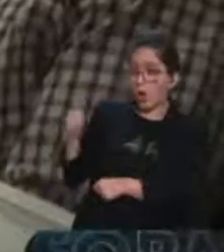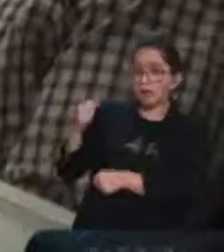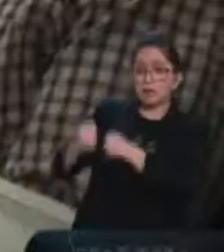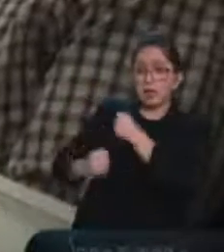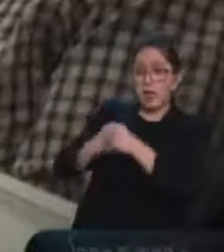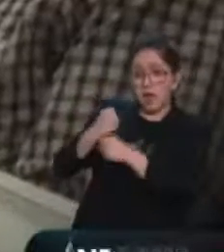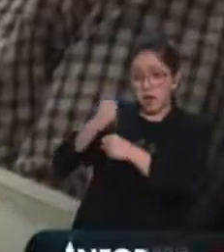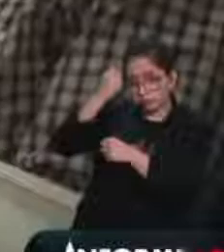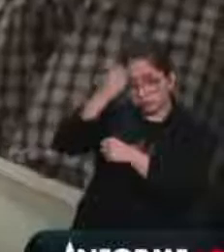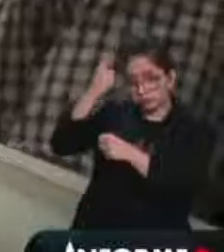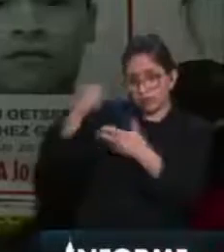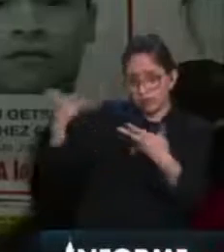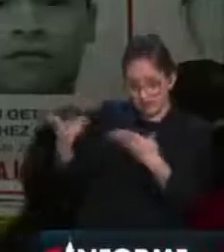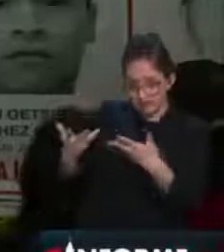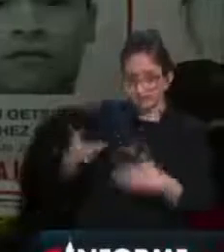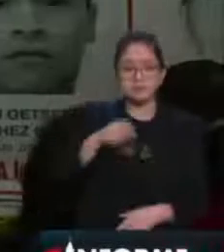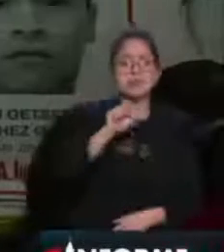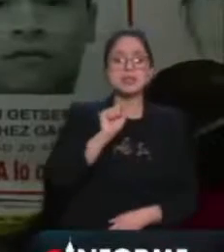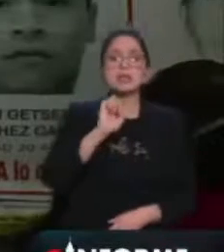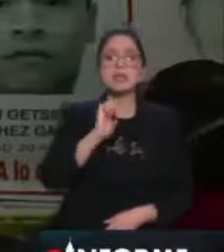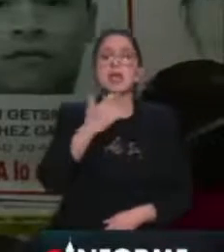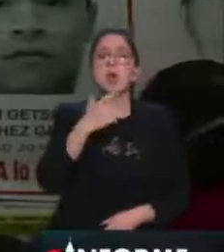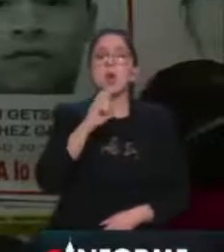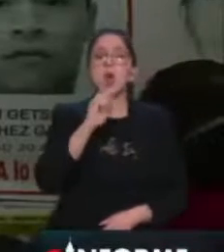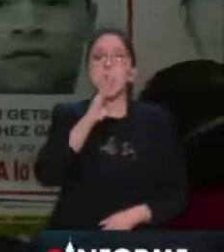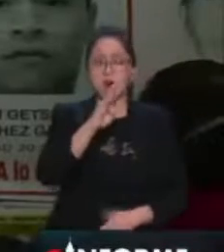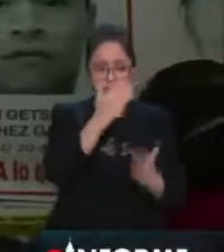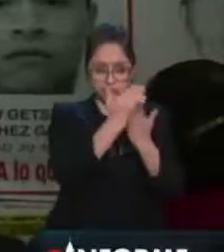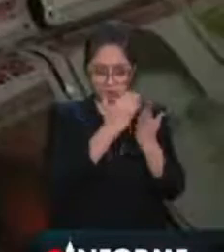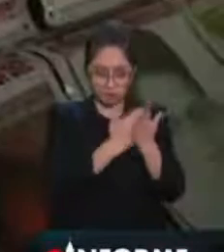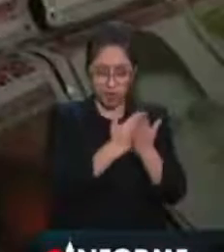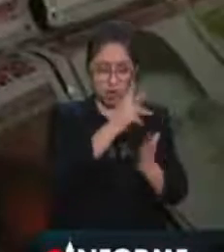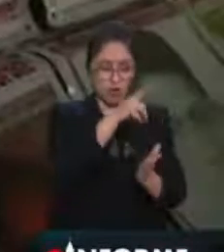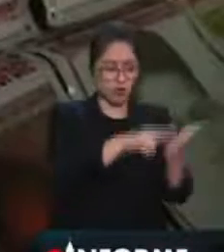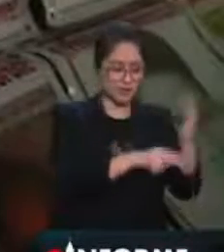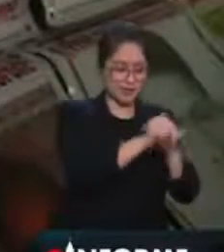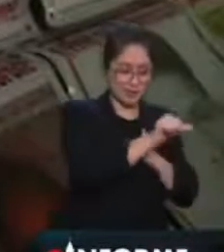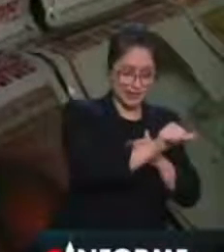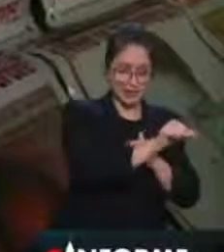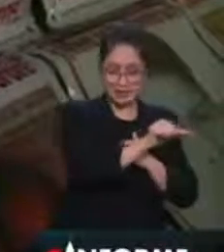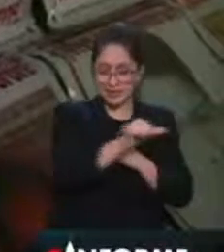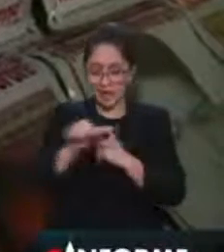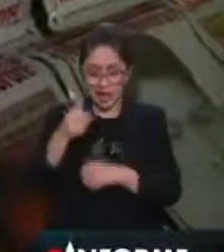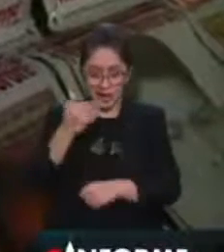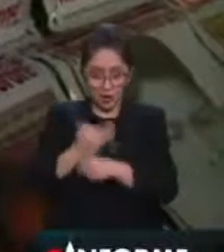Datos de la Secretaría de Gobernación indican que de 2006 a la fecha hay